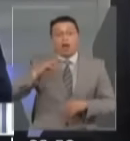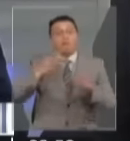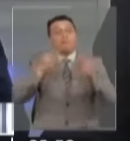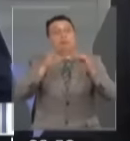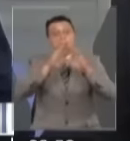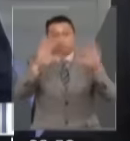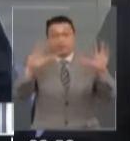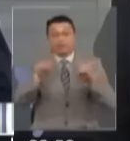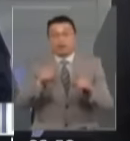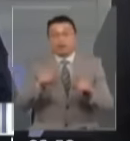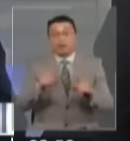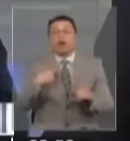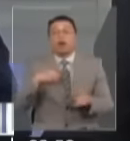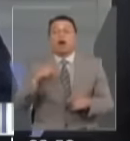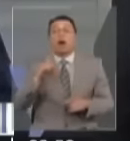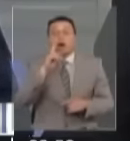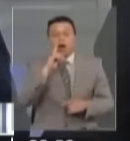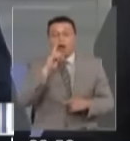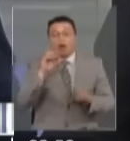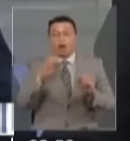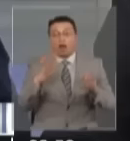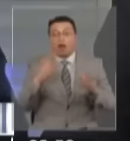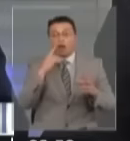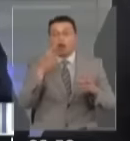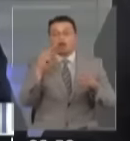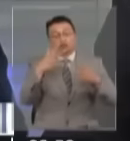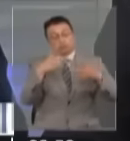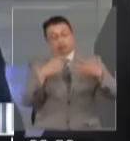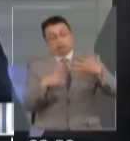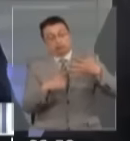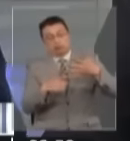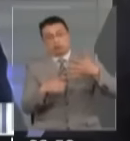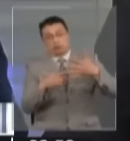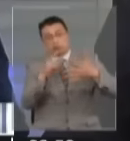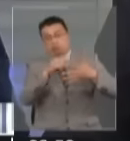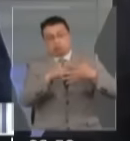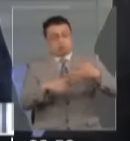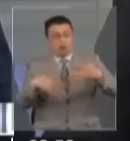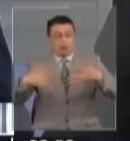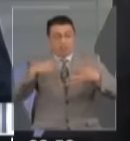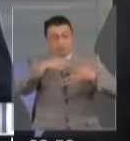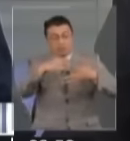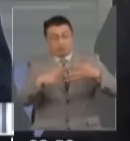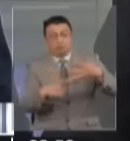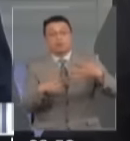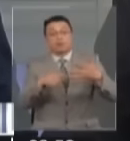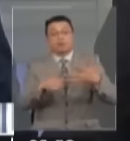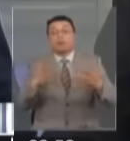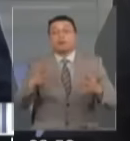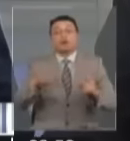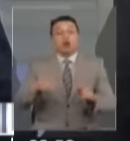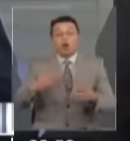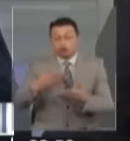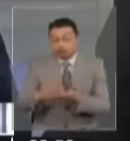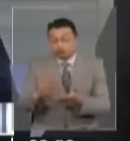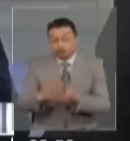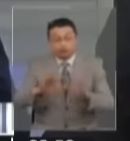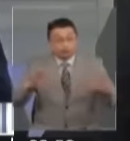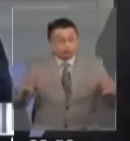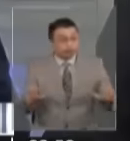está en quinto orden, digamos. Desde esa perspectiva, el tratamiento de los residuos, se hace